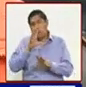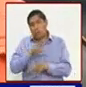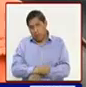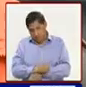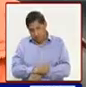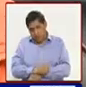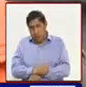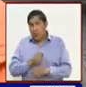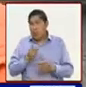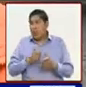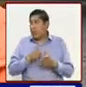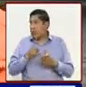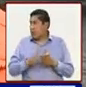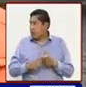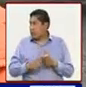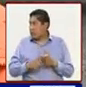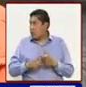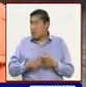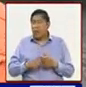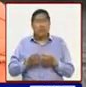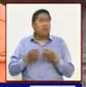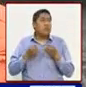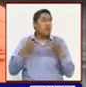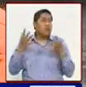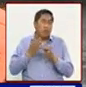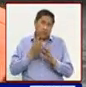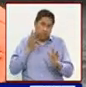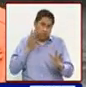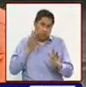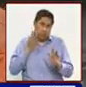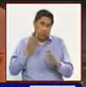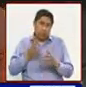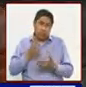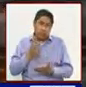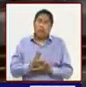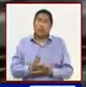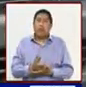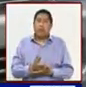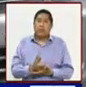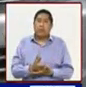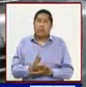acostumbrados. Entonces, por la demanda de pasajeros, nos estacionamos.